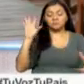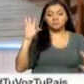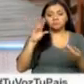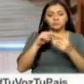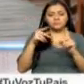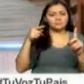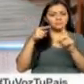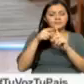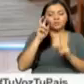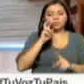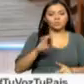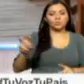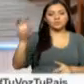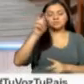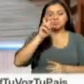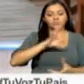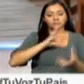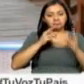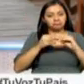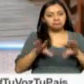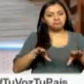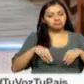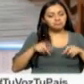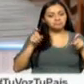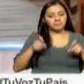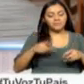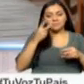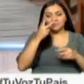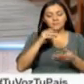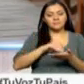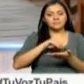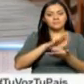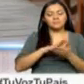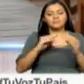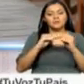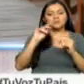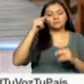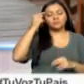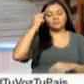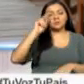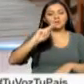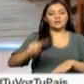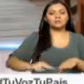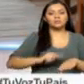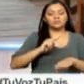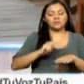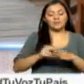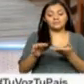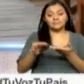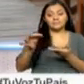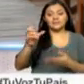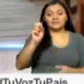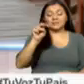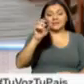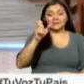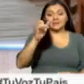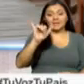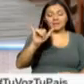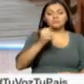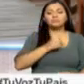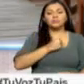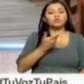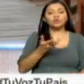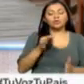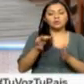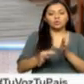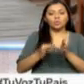punto turístico de amplia acogida debido a las obras implementadas por el gobierno nacional. La isla Santay pertenece al cantón Durán.